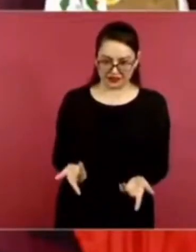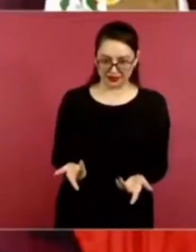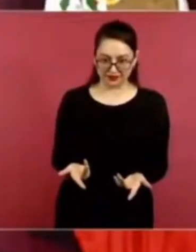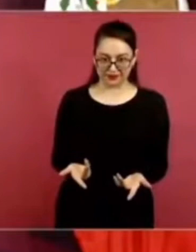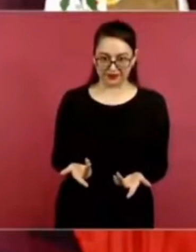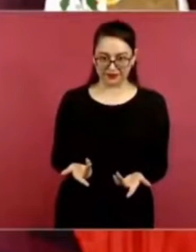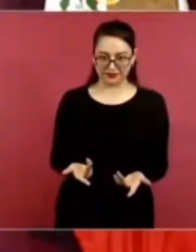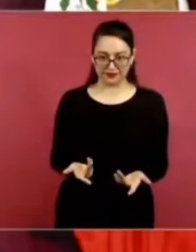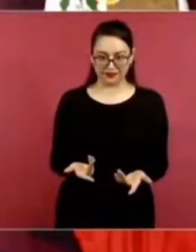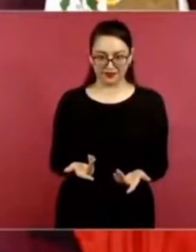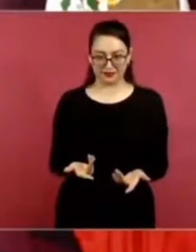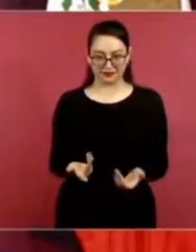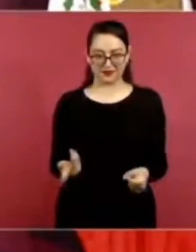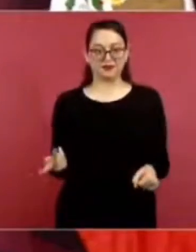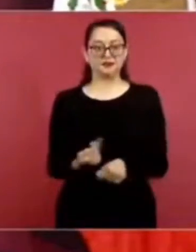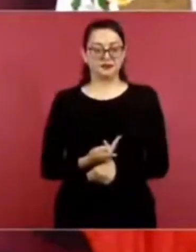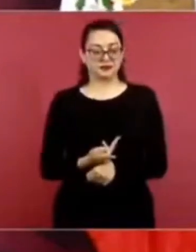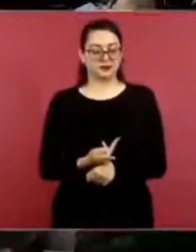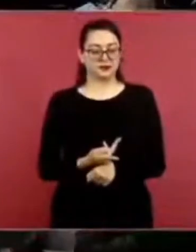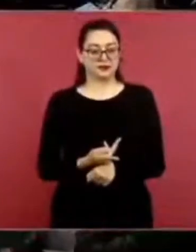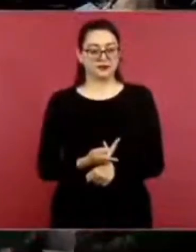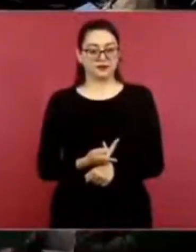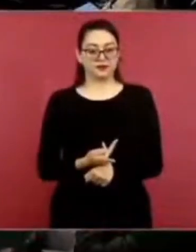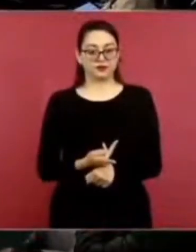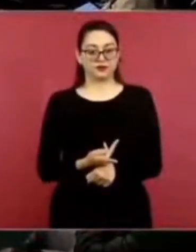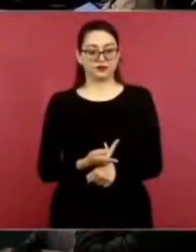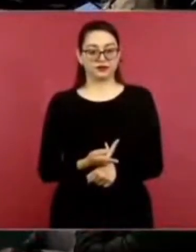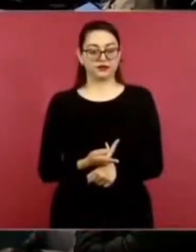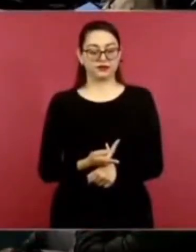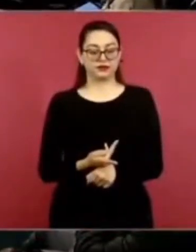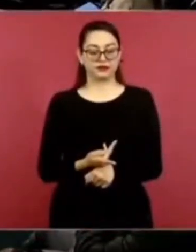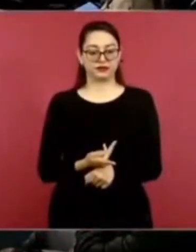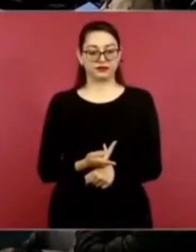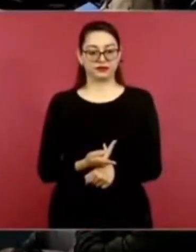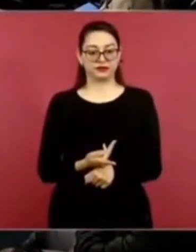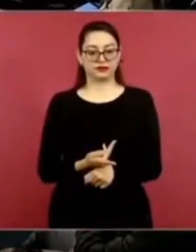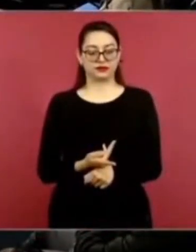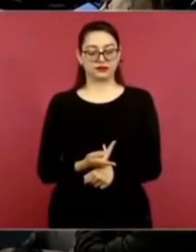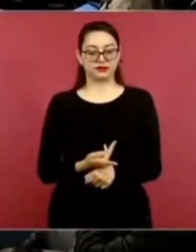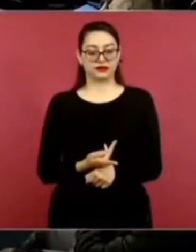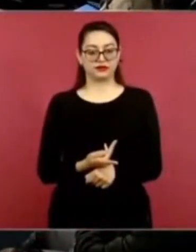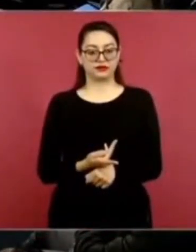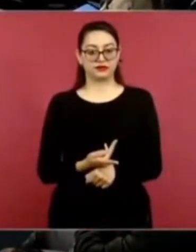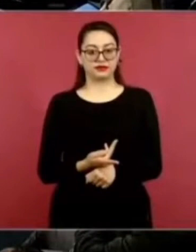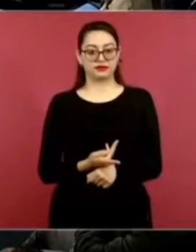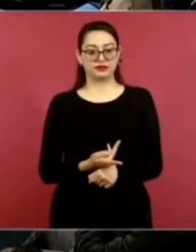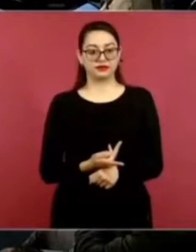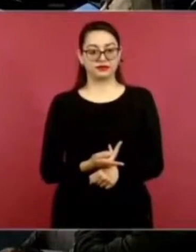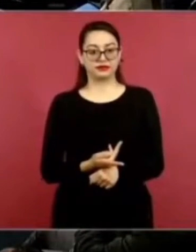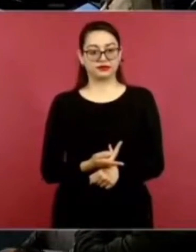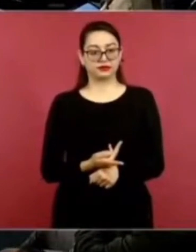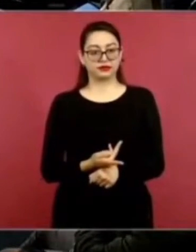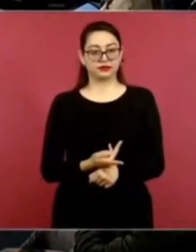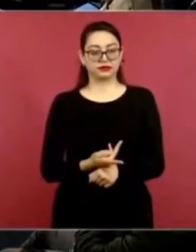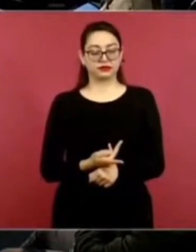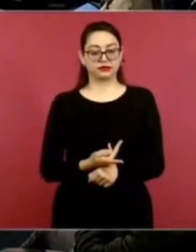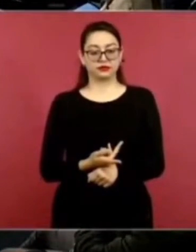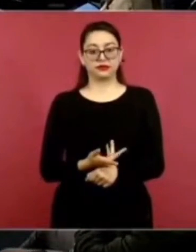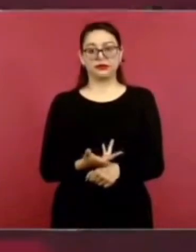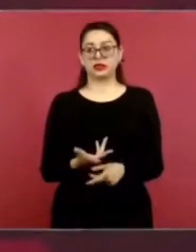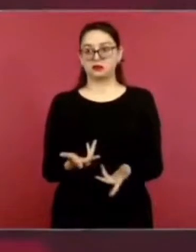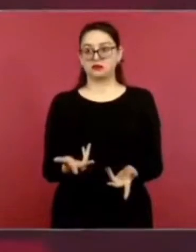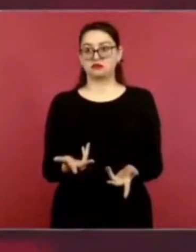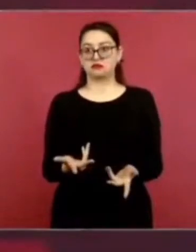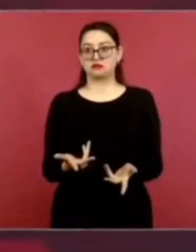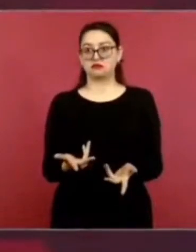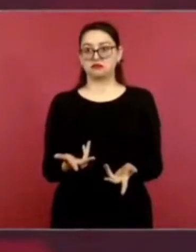Porque imagínense que son como 12 millones de adultos